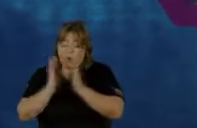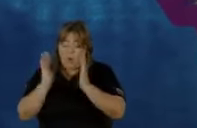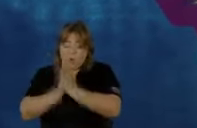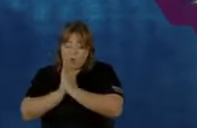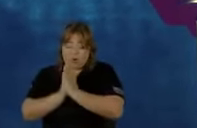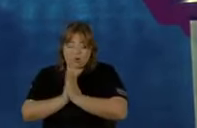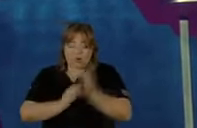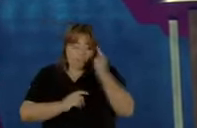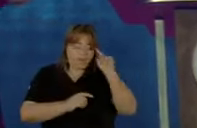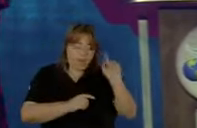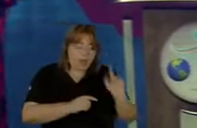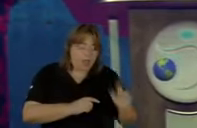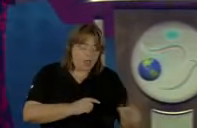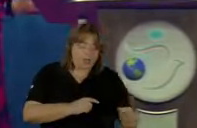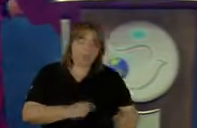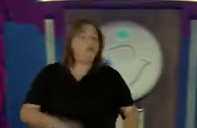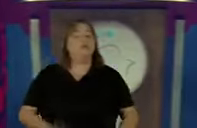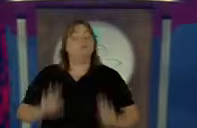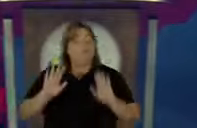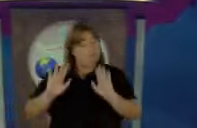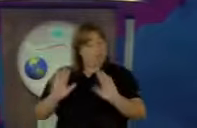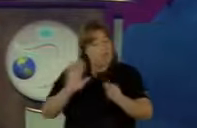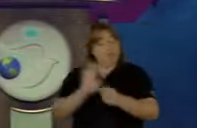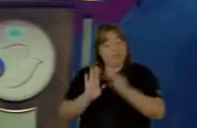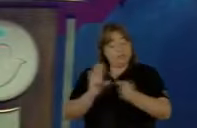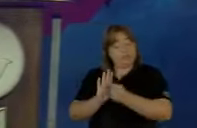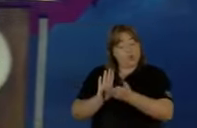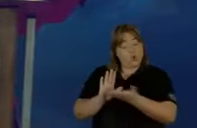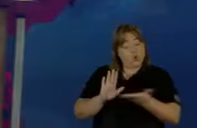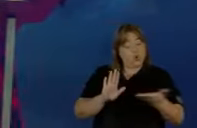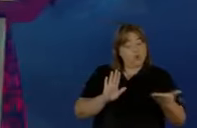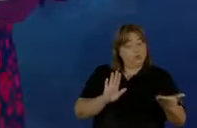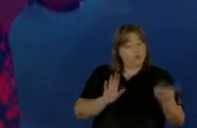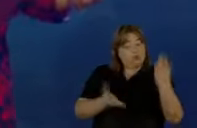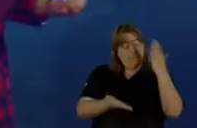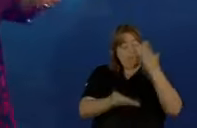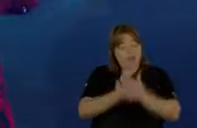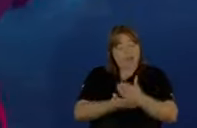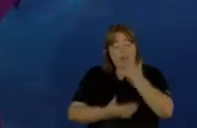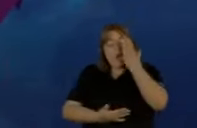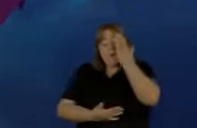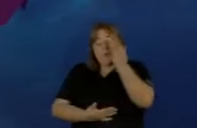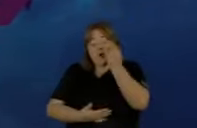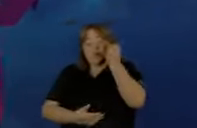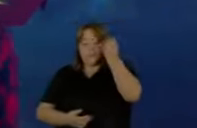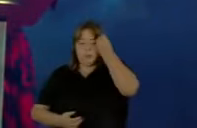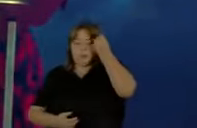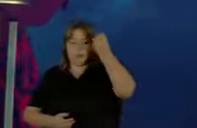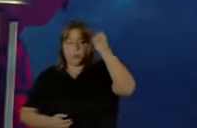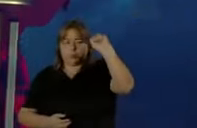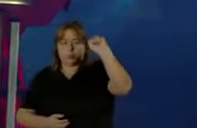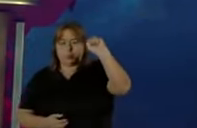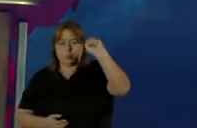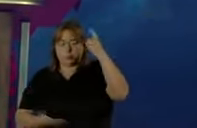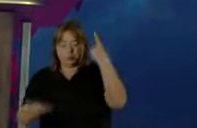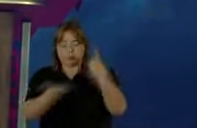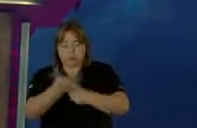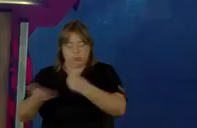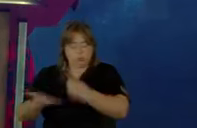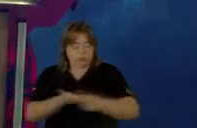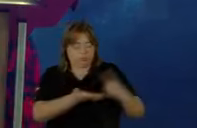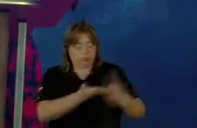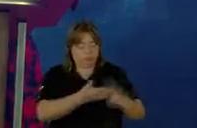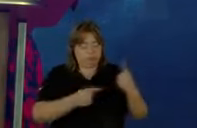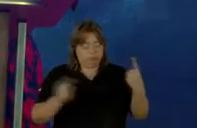continuar. Y hay cosas que pueden detenerse por causa de rebeliones, de disputas estériles,